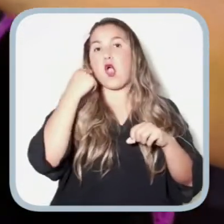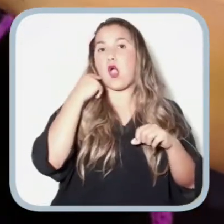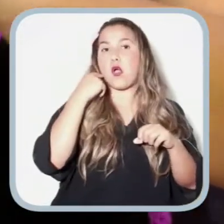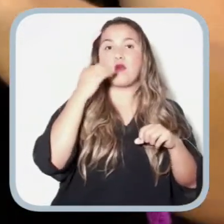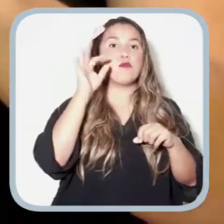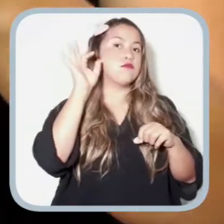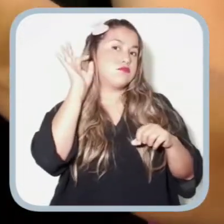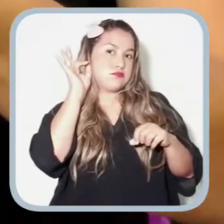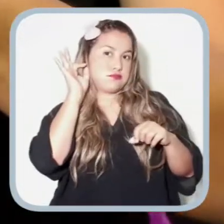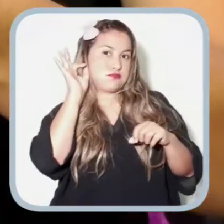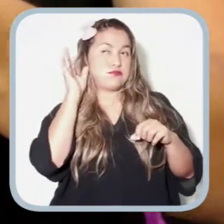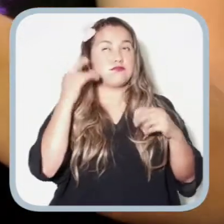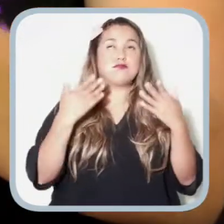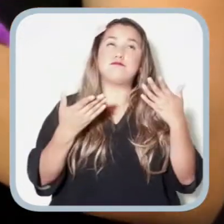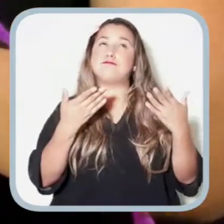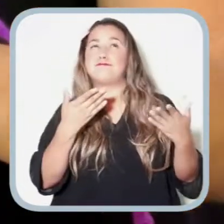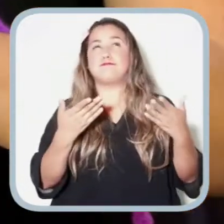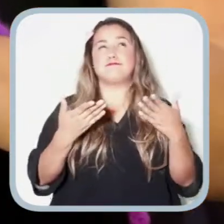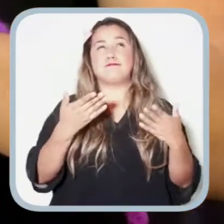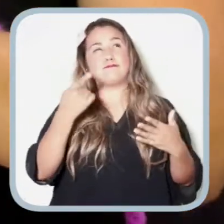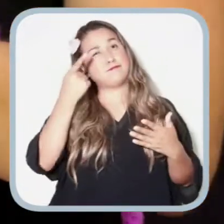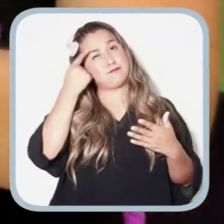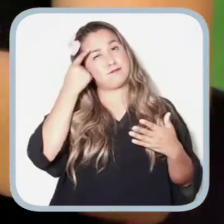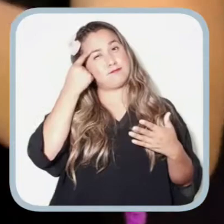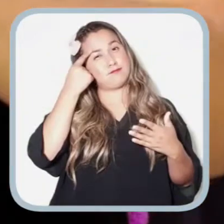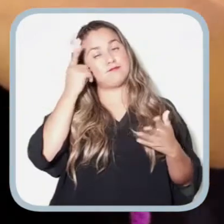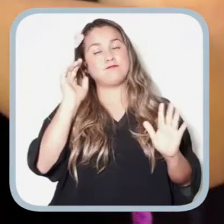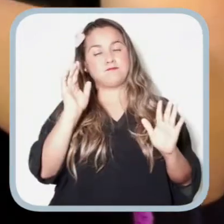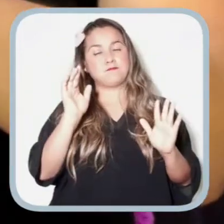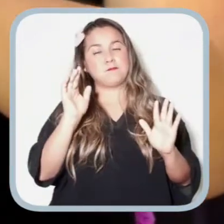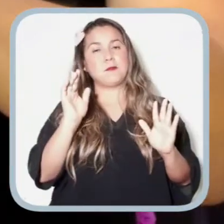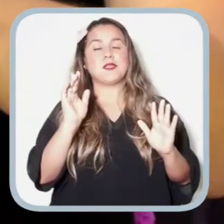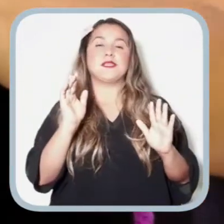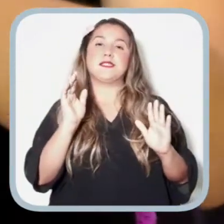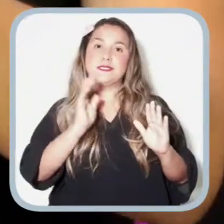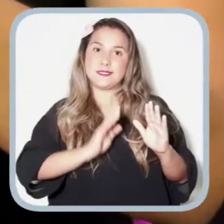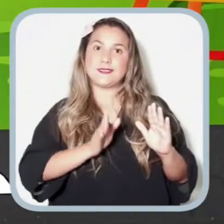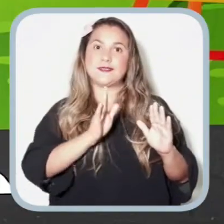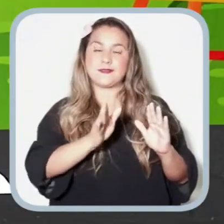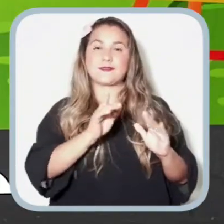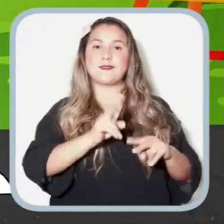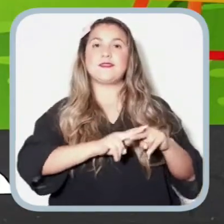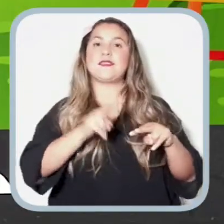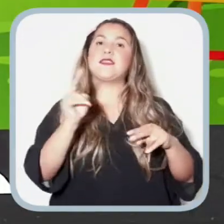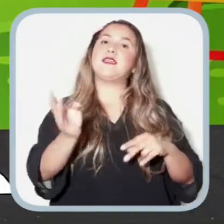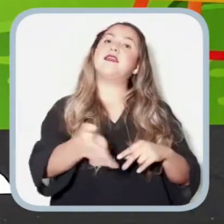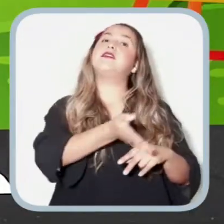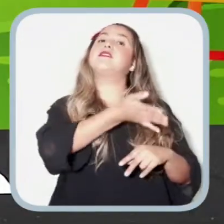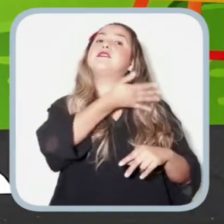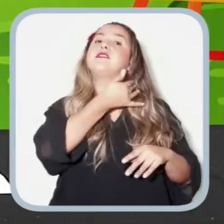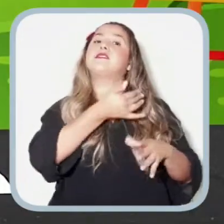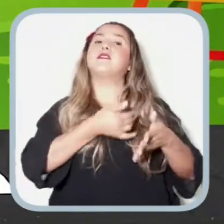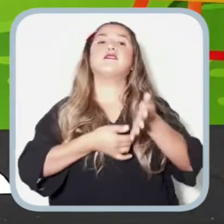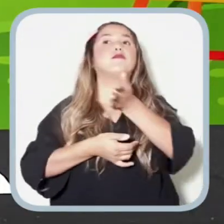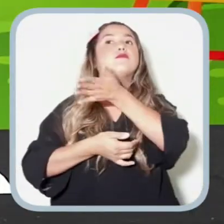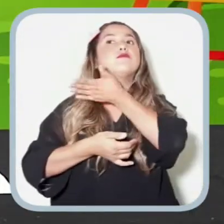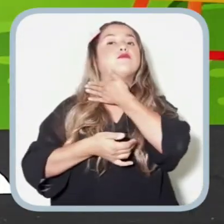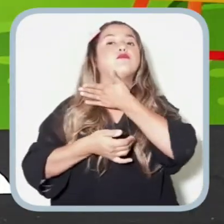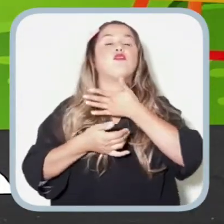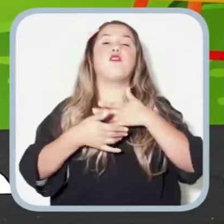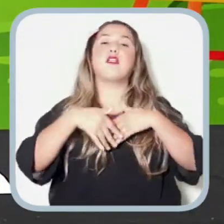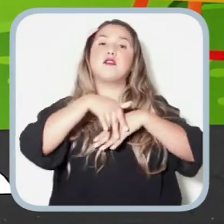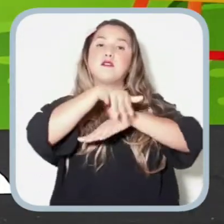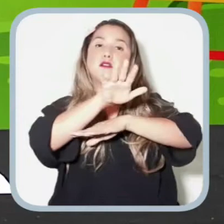hembra yo lo estoy decidiendo mientras sigo haciendo crecer esta bufanda de plumas blancas